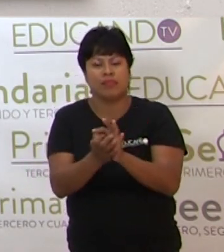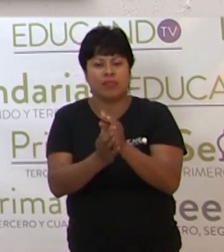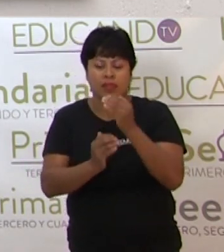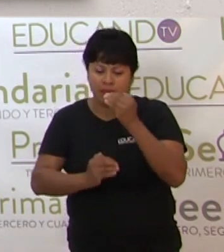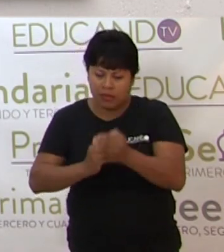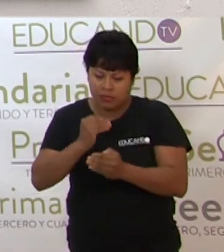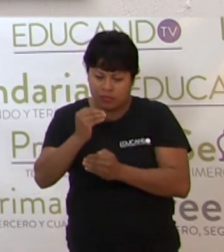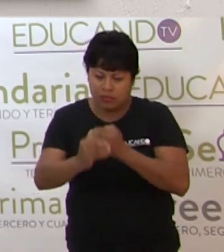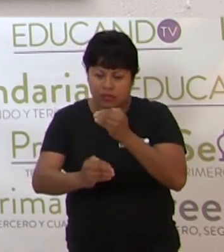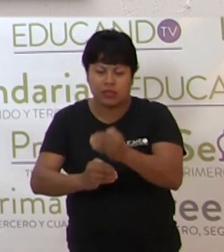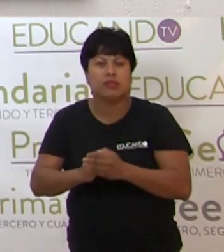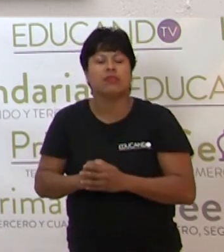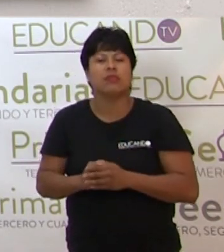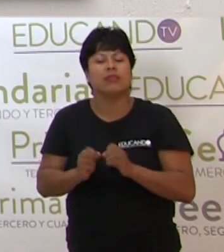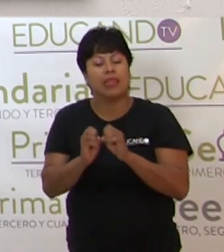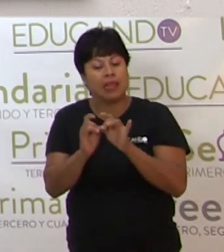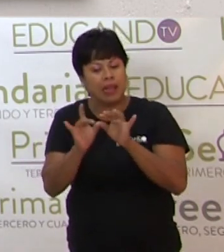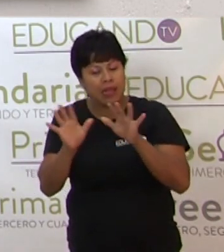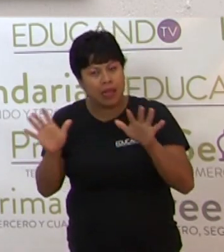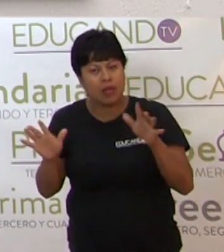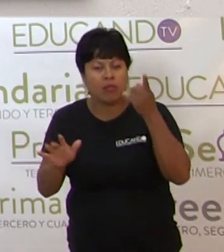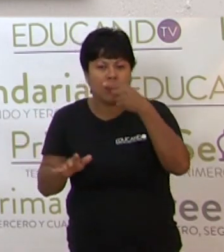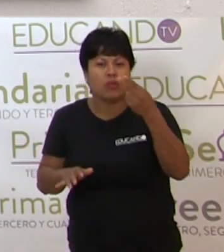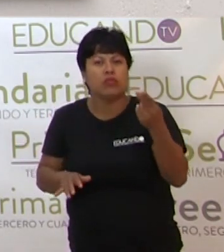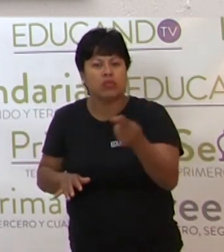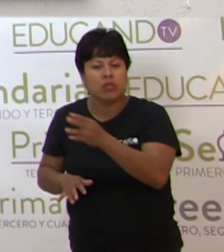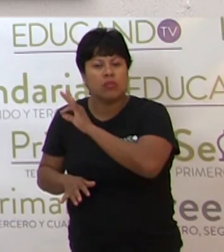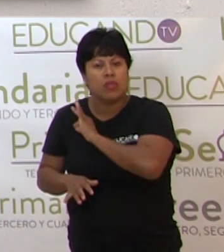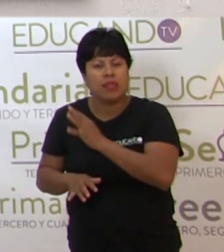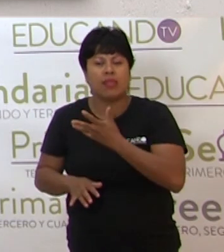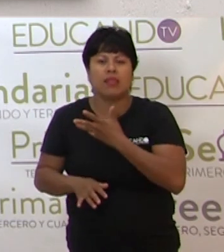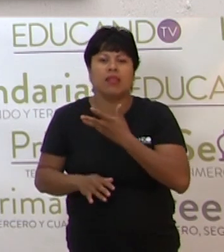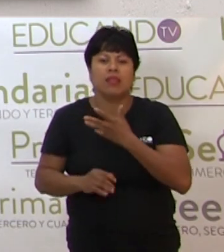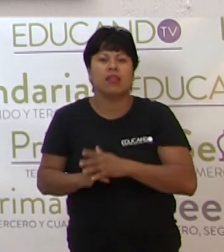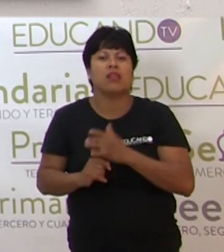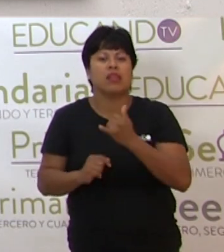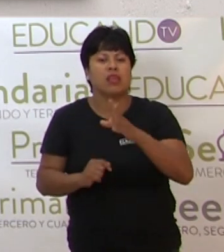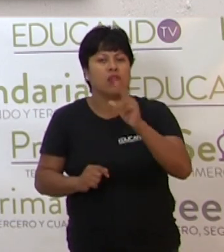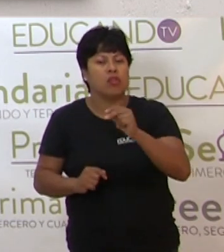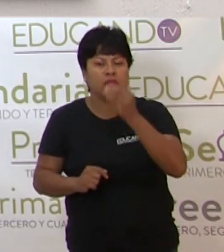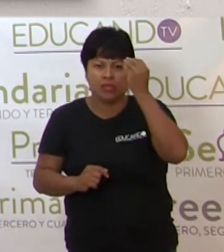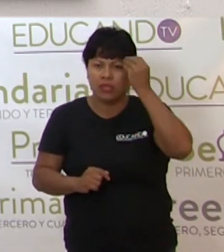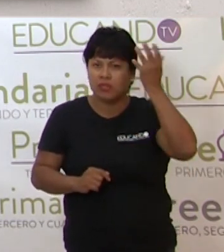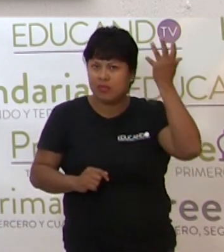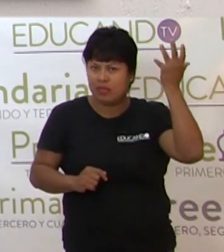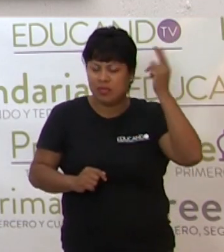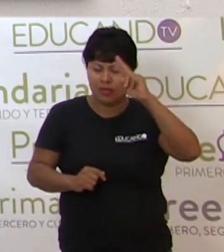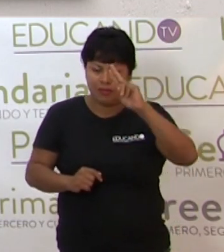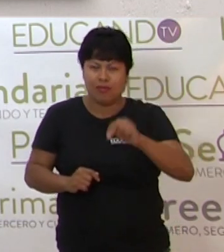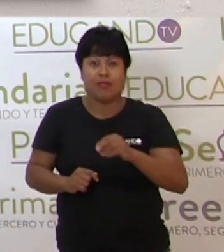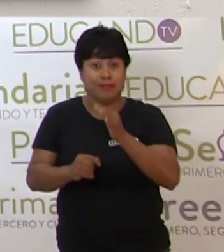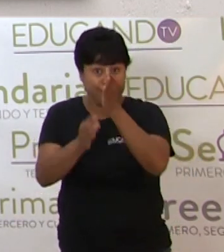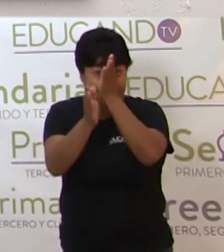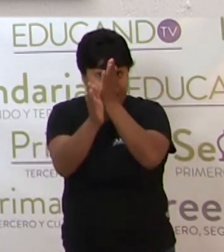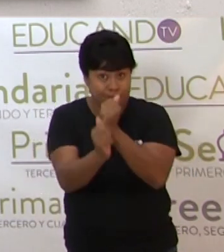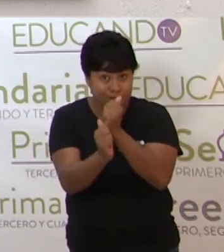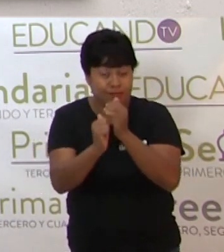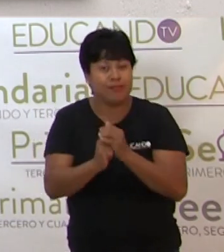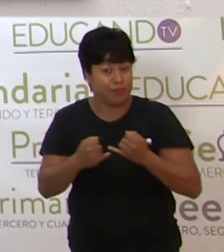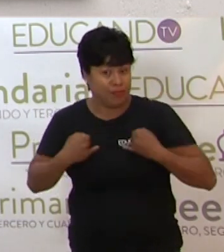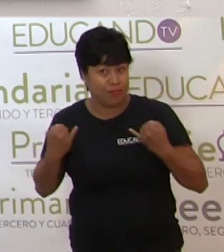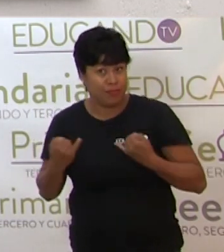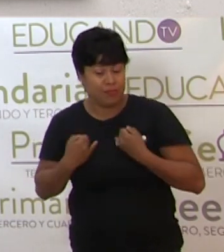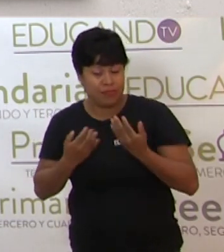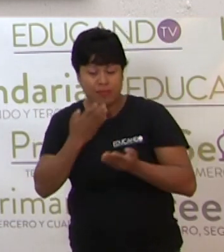paso por paso, claro, para que ustedes lo puedan retener y no se les olvide nunca. ¿Estamos de acuerdo,